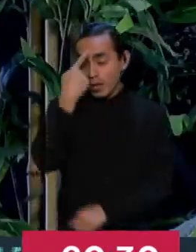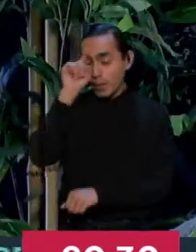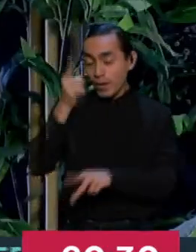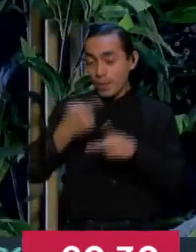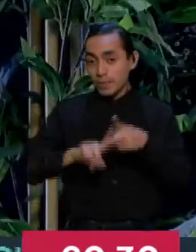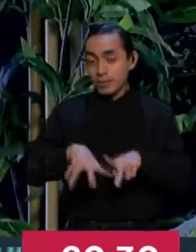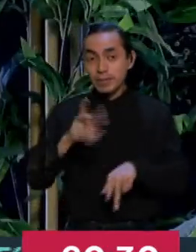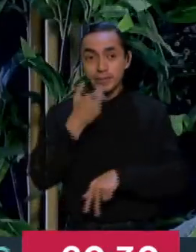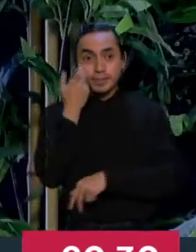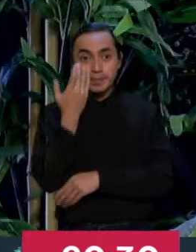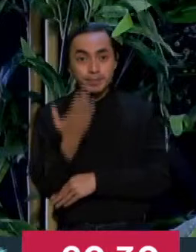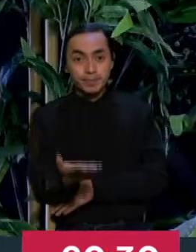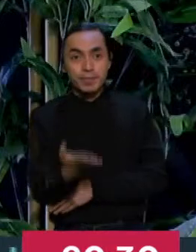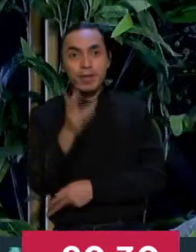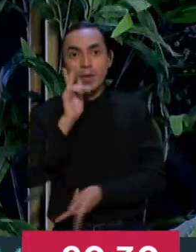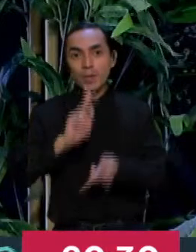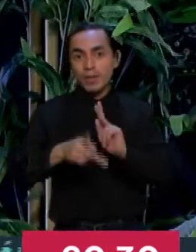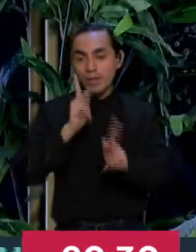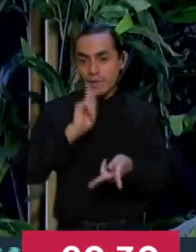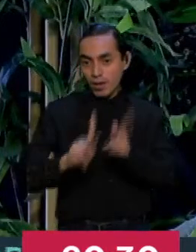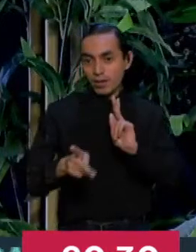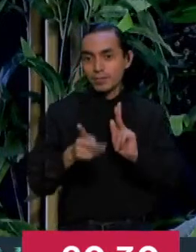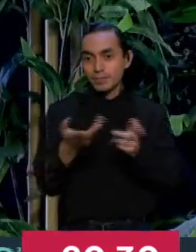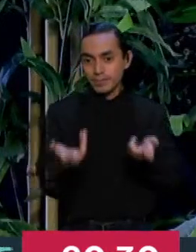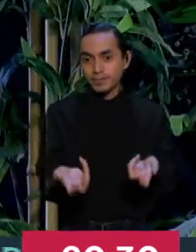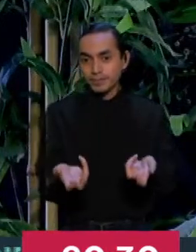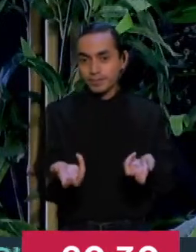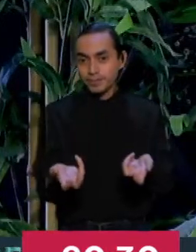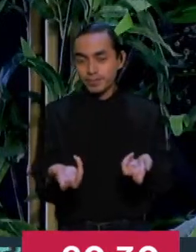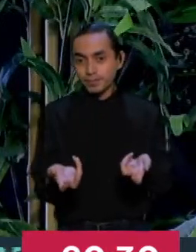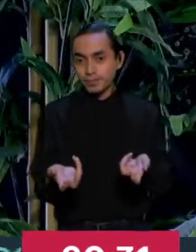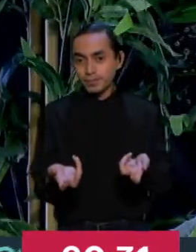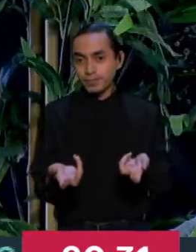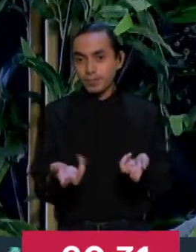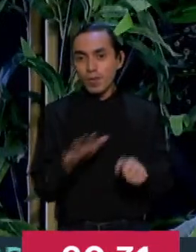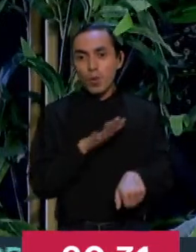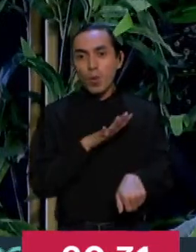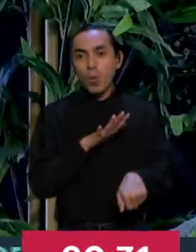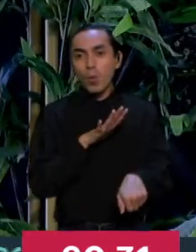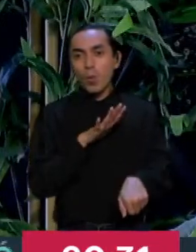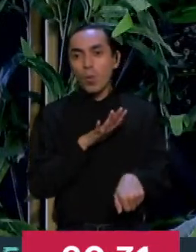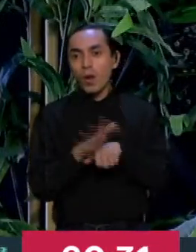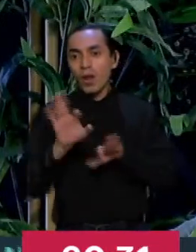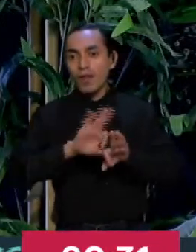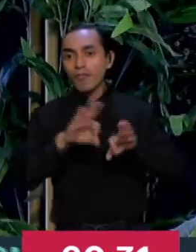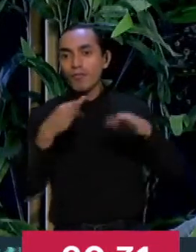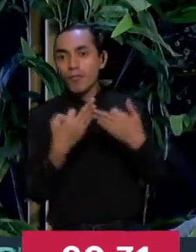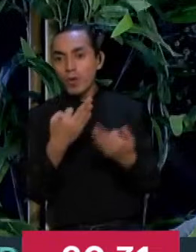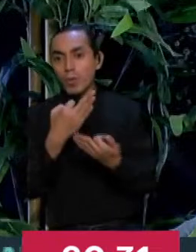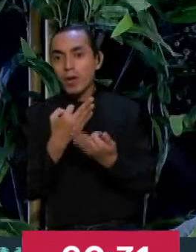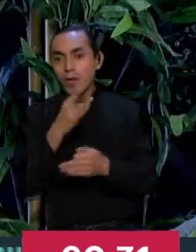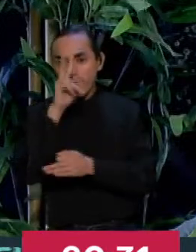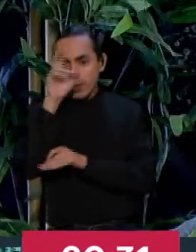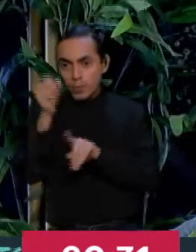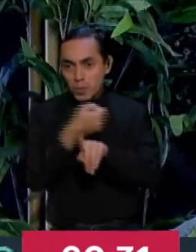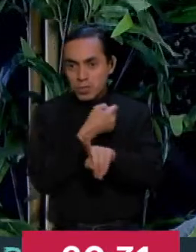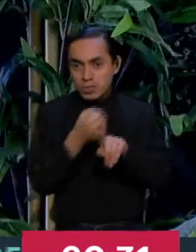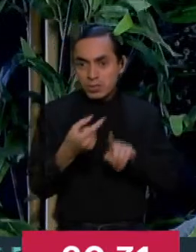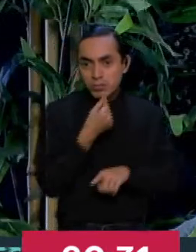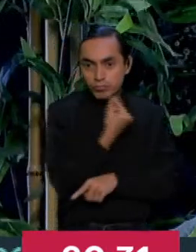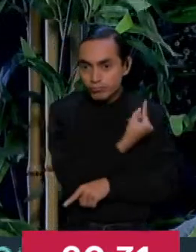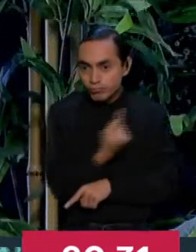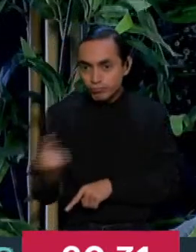quisiéramos platicar con la audiencia cuáles son el tipo de violencias a las que las infancias están sobre todo